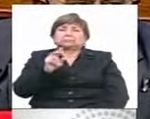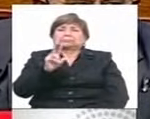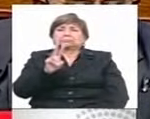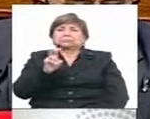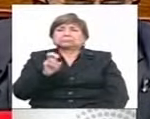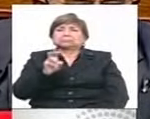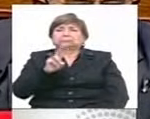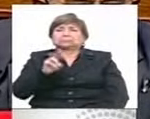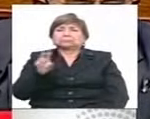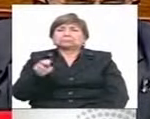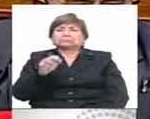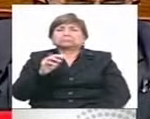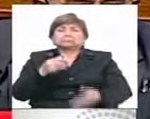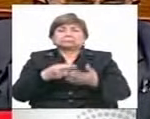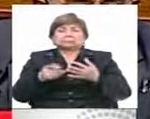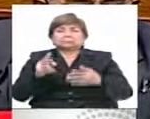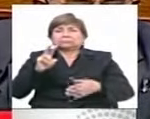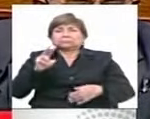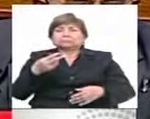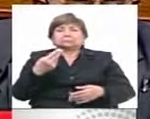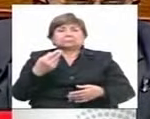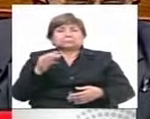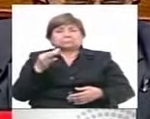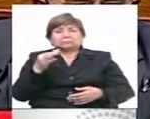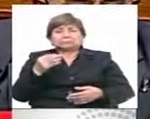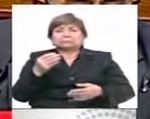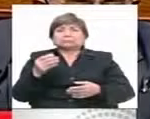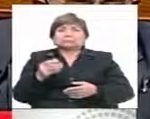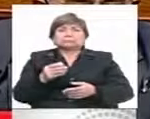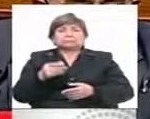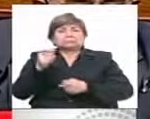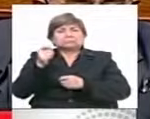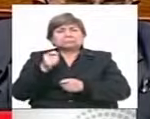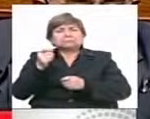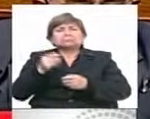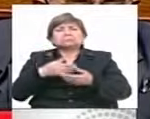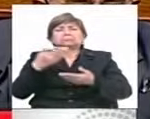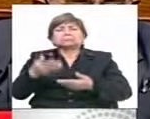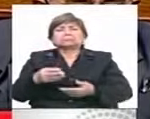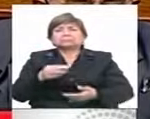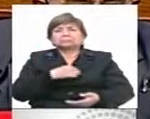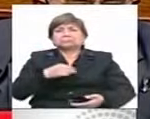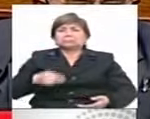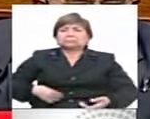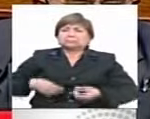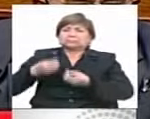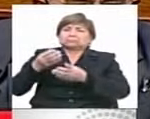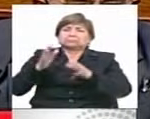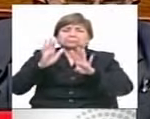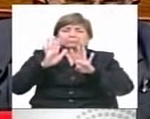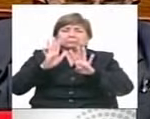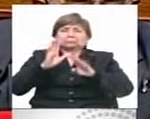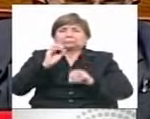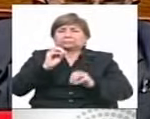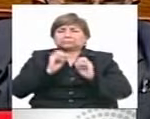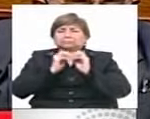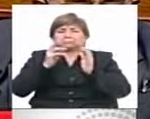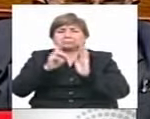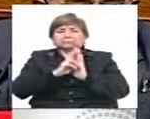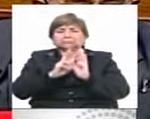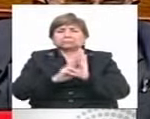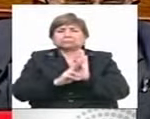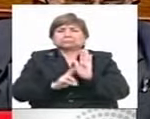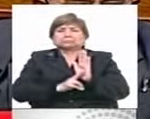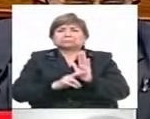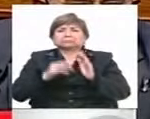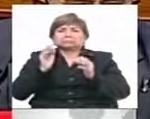31.224 se dio el 19 de junio del 2021. Le da un plazo al Ministerio de Educación de 90 días de plantear un reglamento, ya